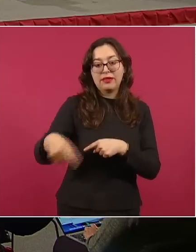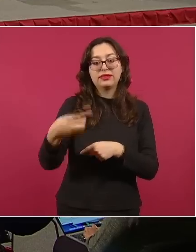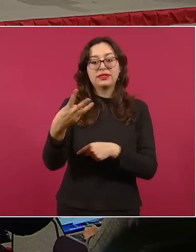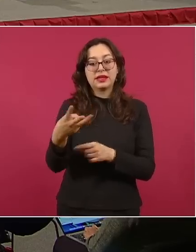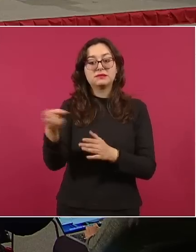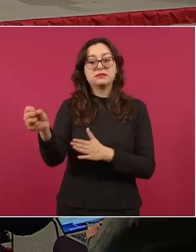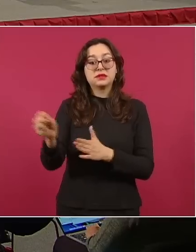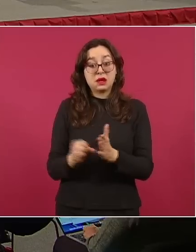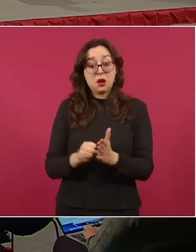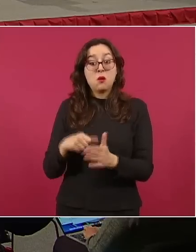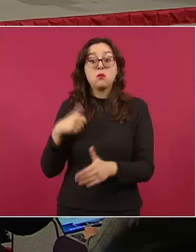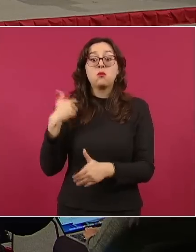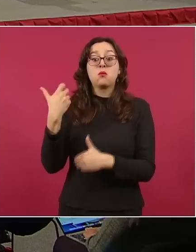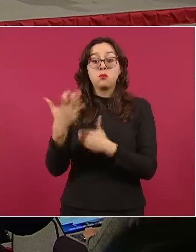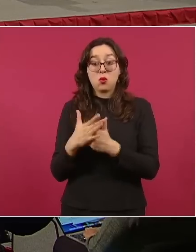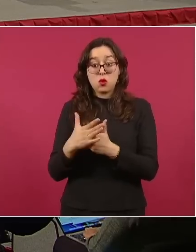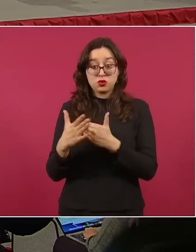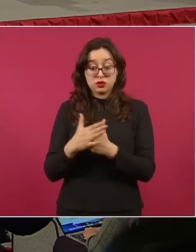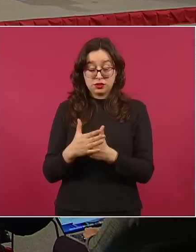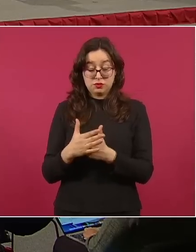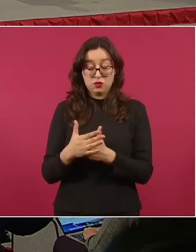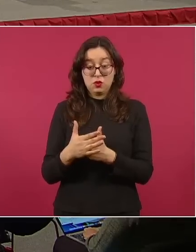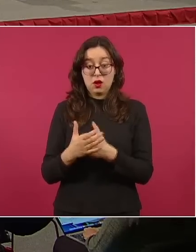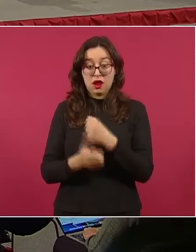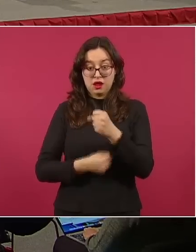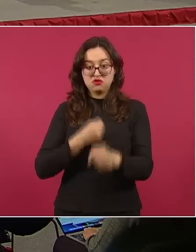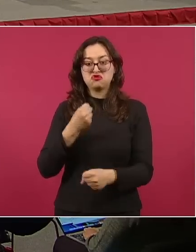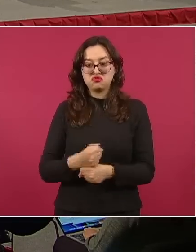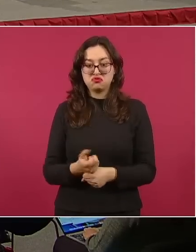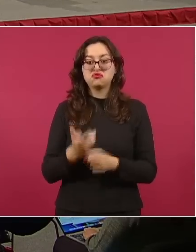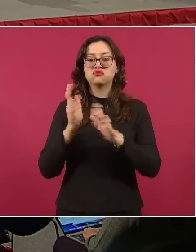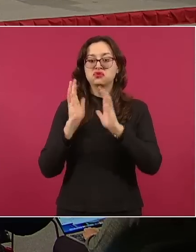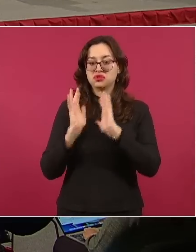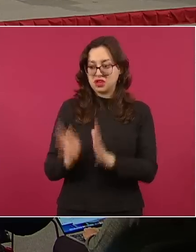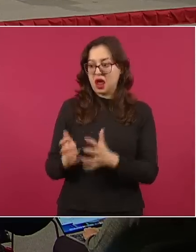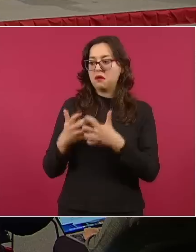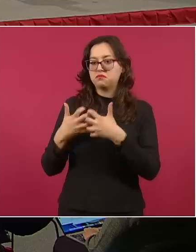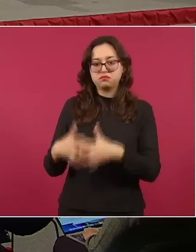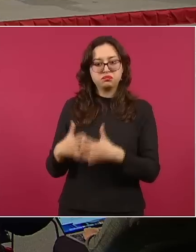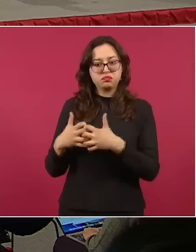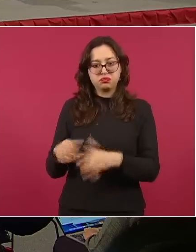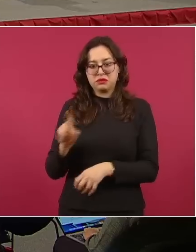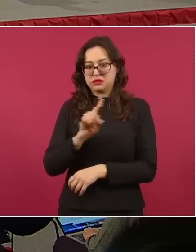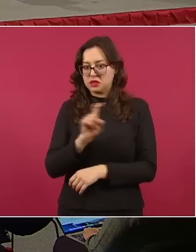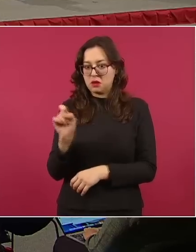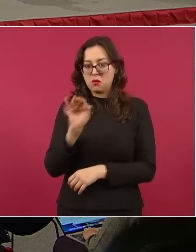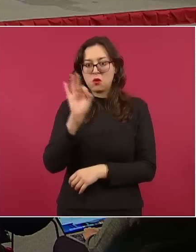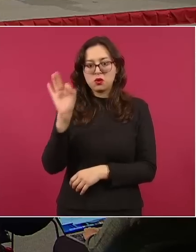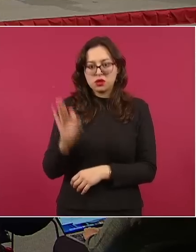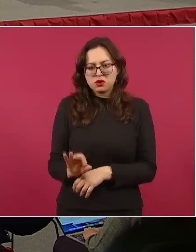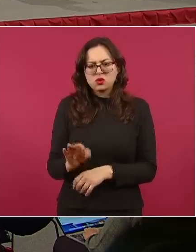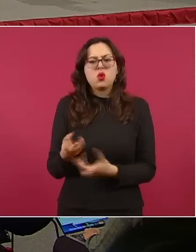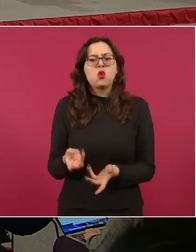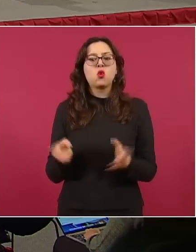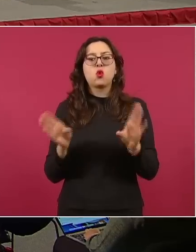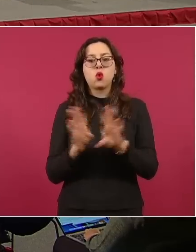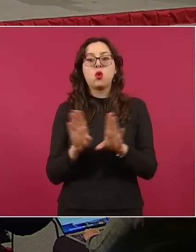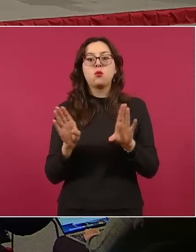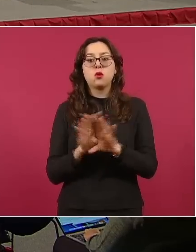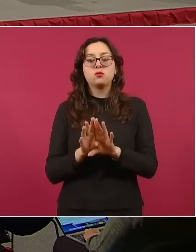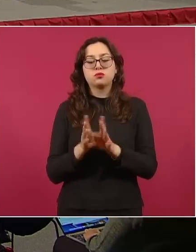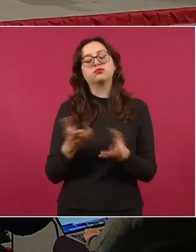Y para mostrar pues algunos avances, tenemos un video sobre estas grandes